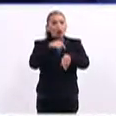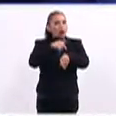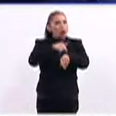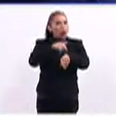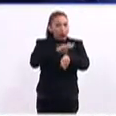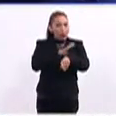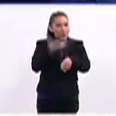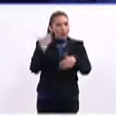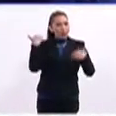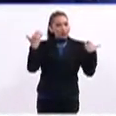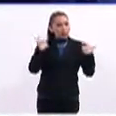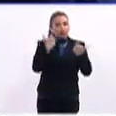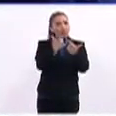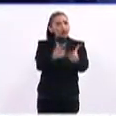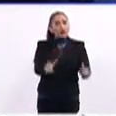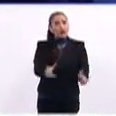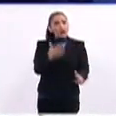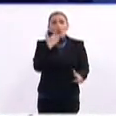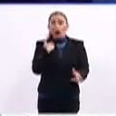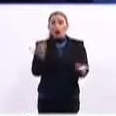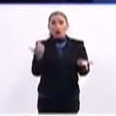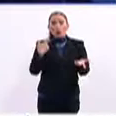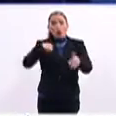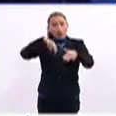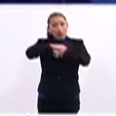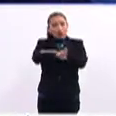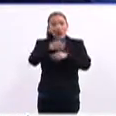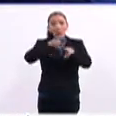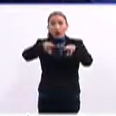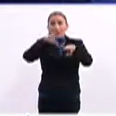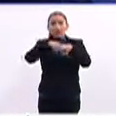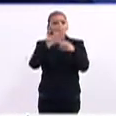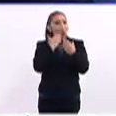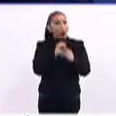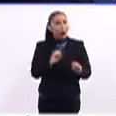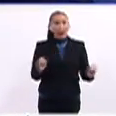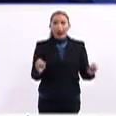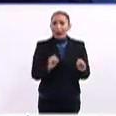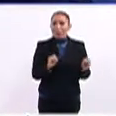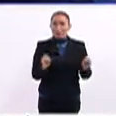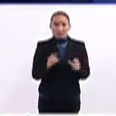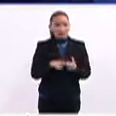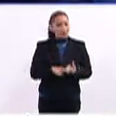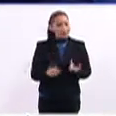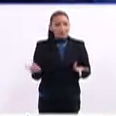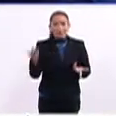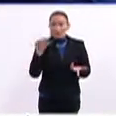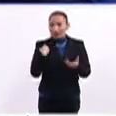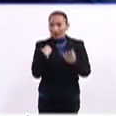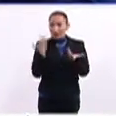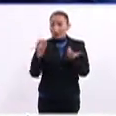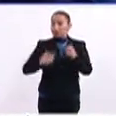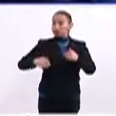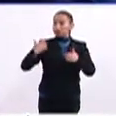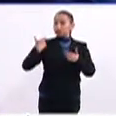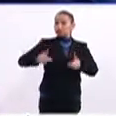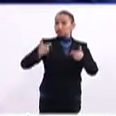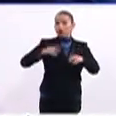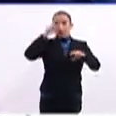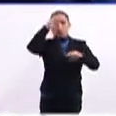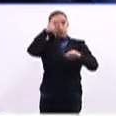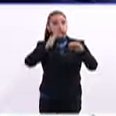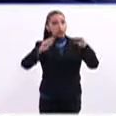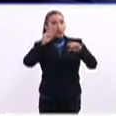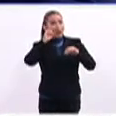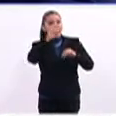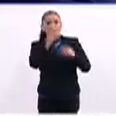para disfrutarlas, no hay un ticket de entrada para disfrutarlas, no hay una clase social ni un nivel intelectual